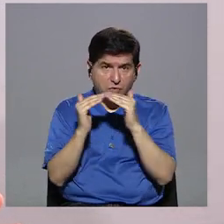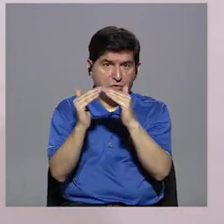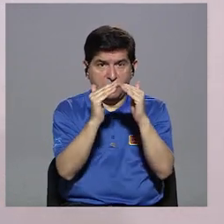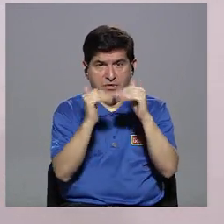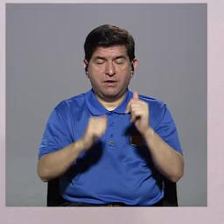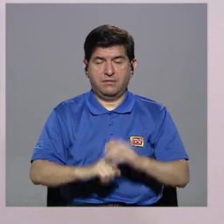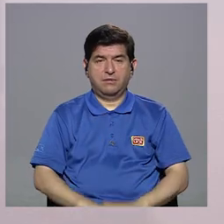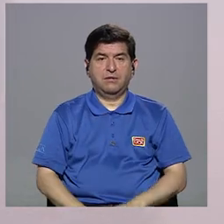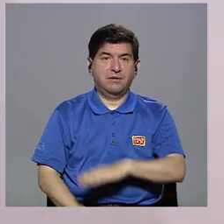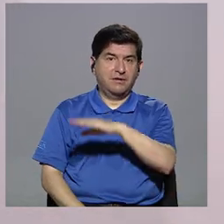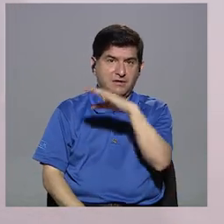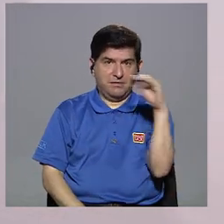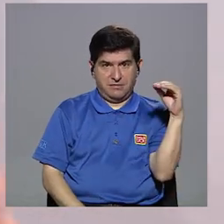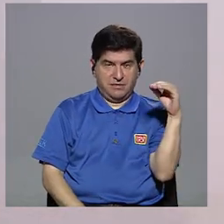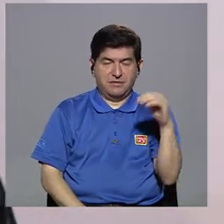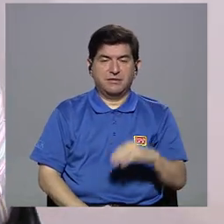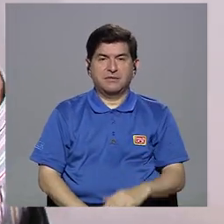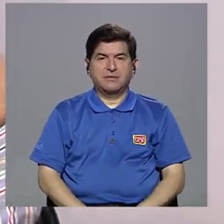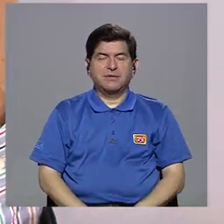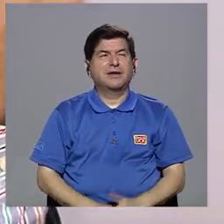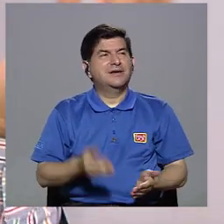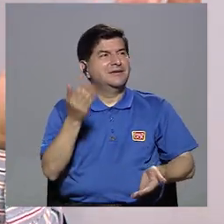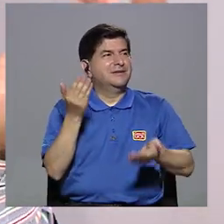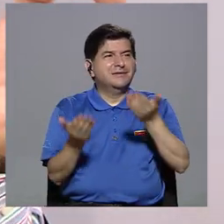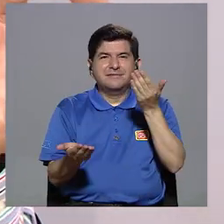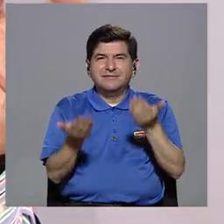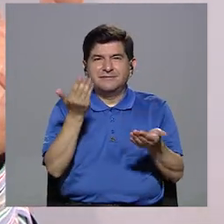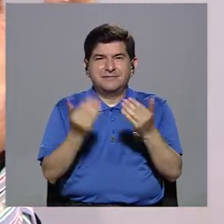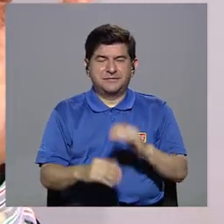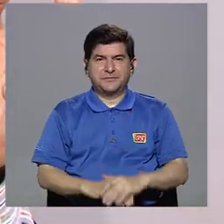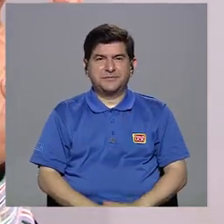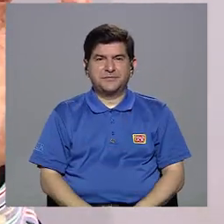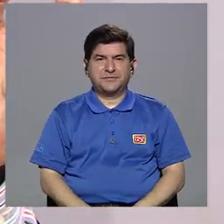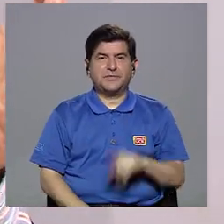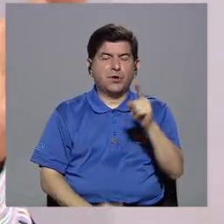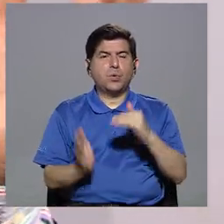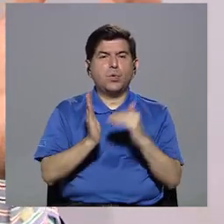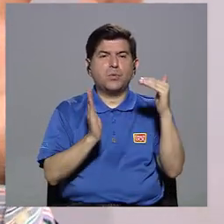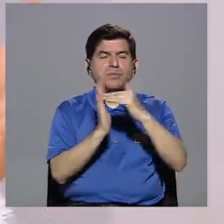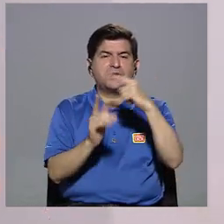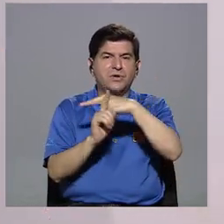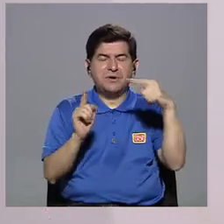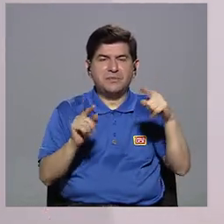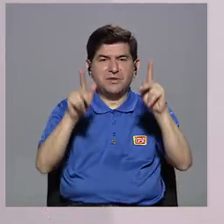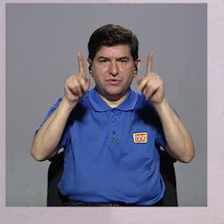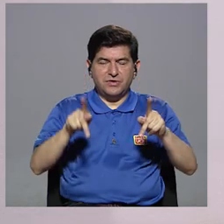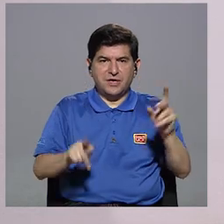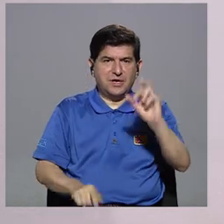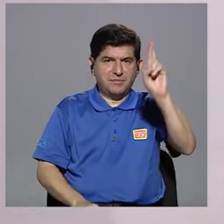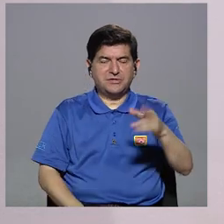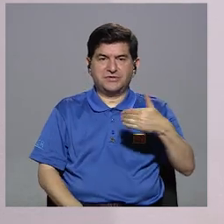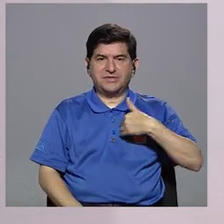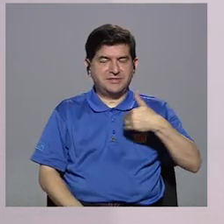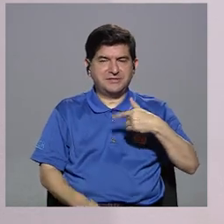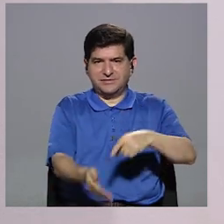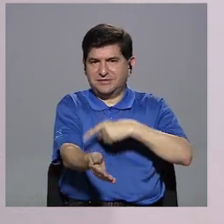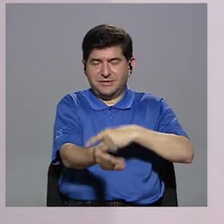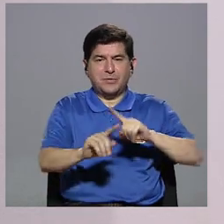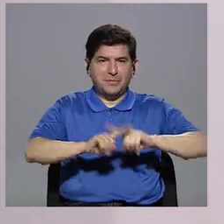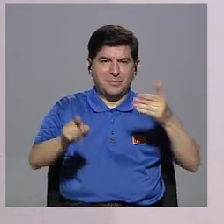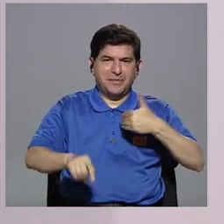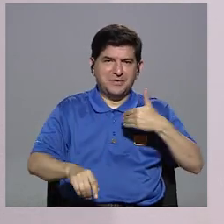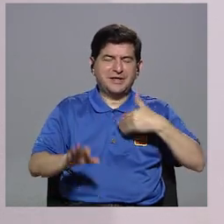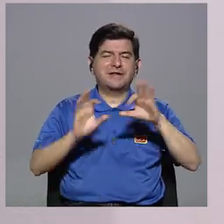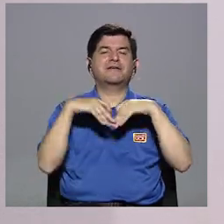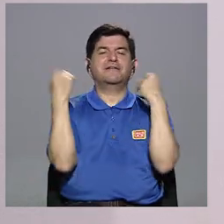población y para probablemente los el millón y medio de costarricenses que todavía no tiene diabetes